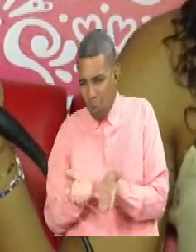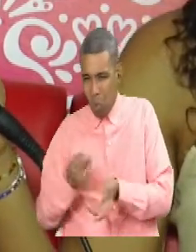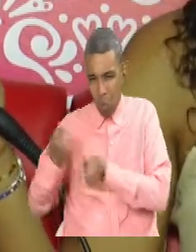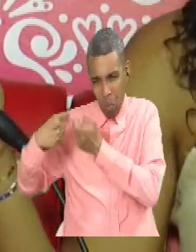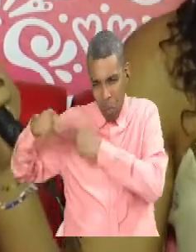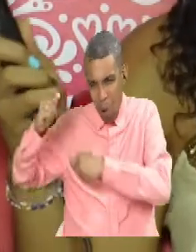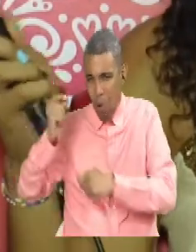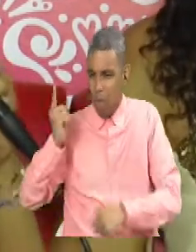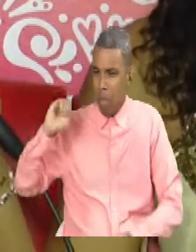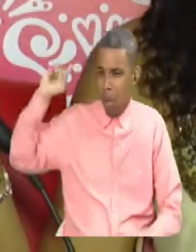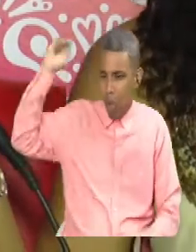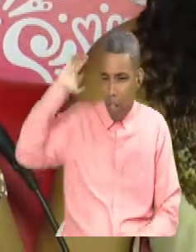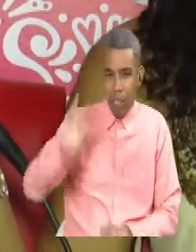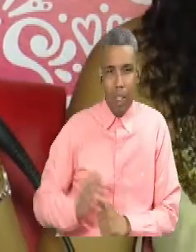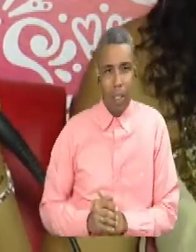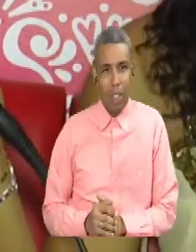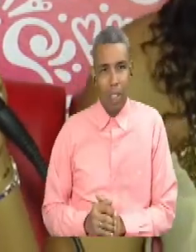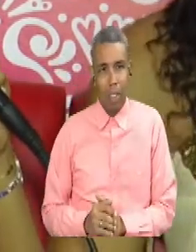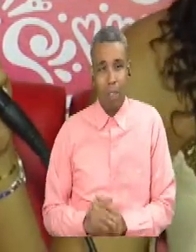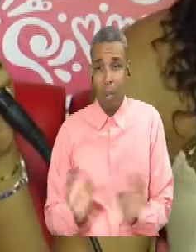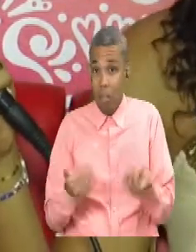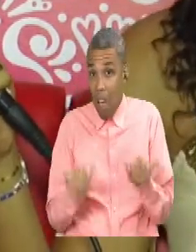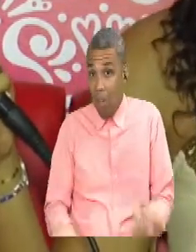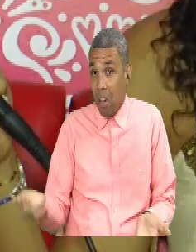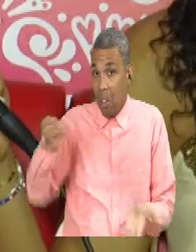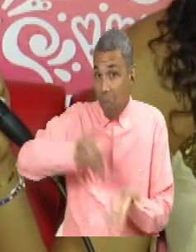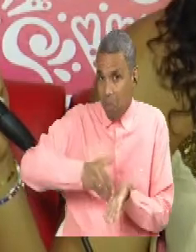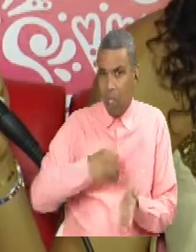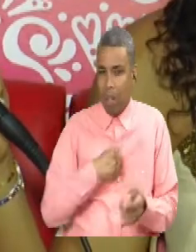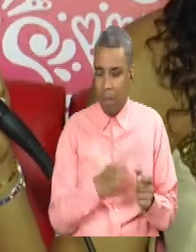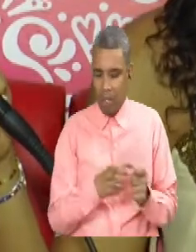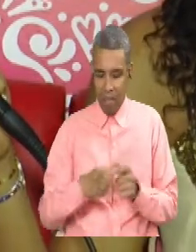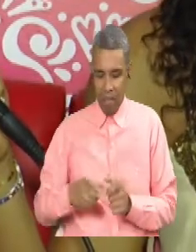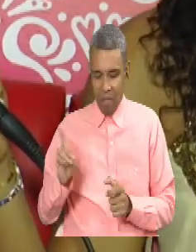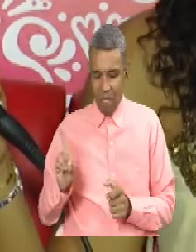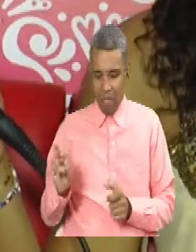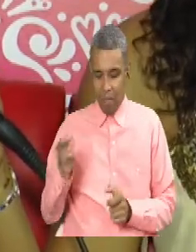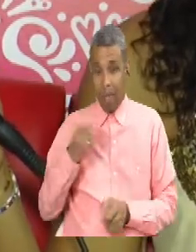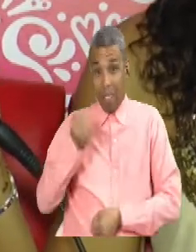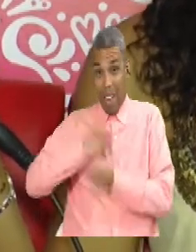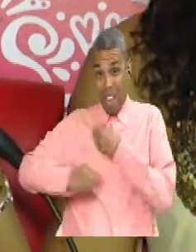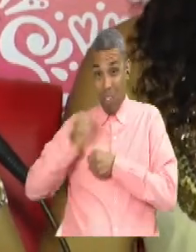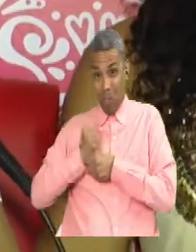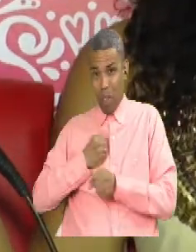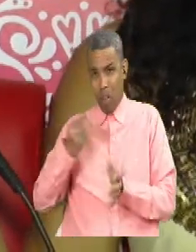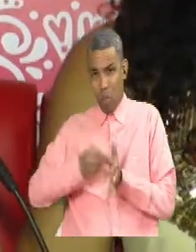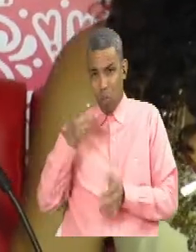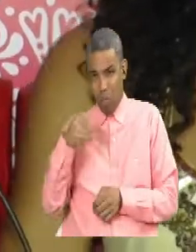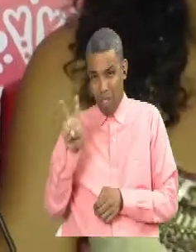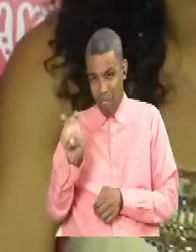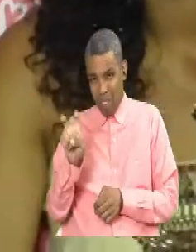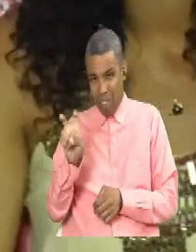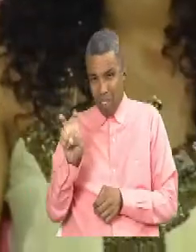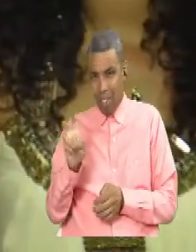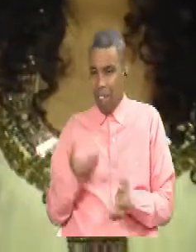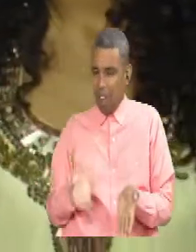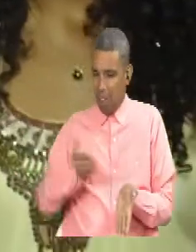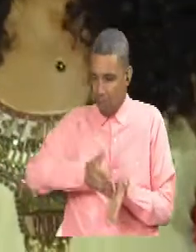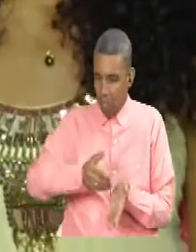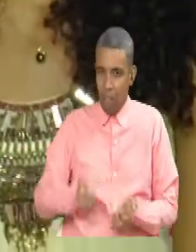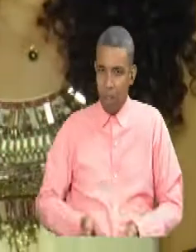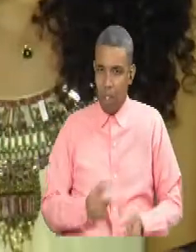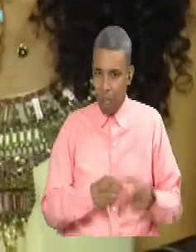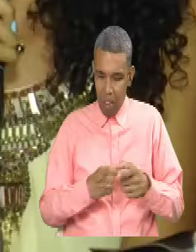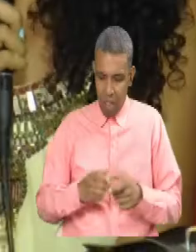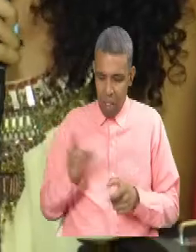a la política. Y estamos retomando nuevamente. El año pasado inicié a grabar mi CD y Dios mediante, en dos meses, tres meses, sacamos el CD al mercado,